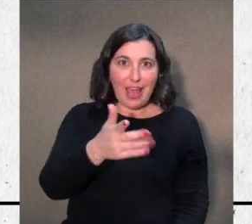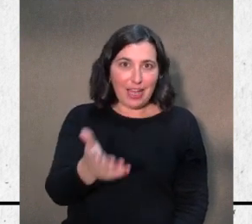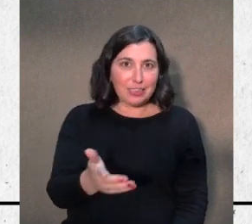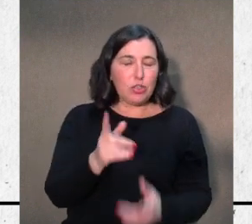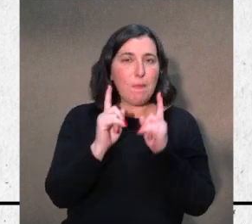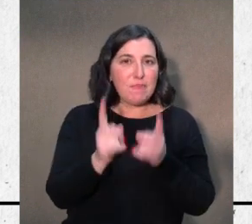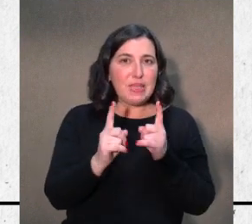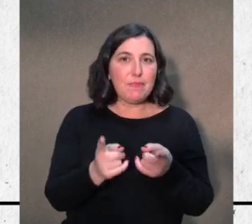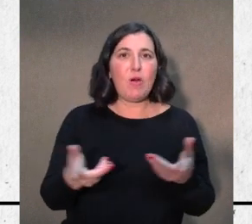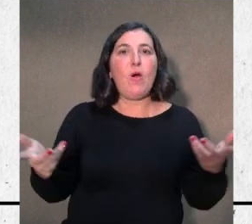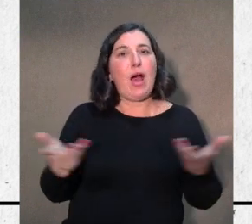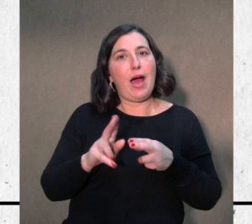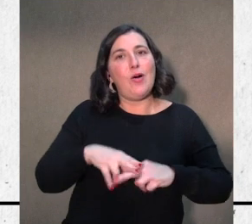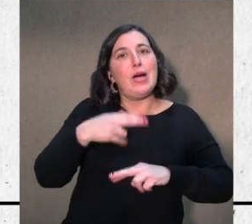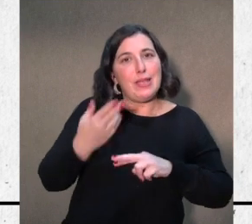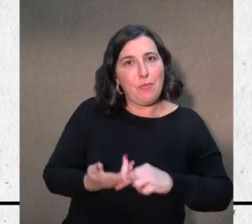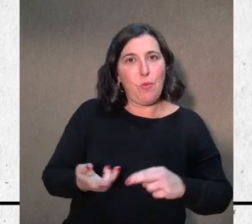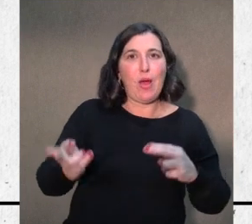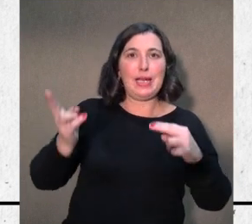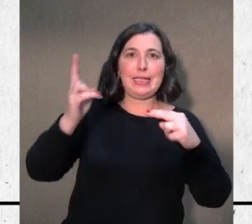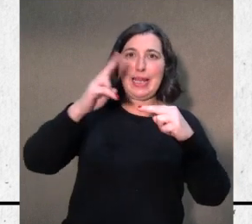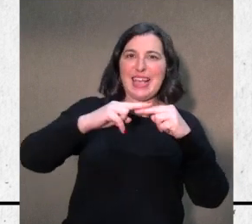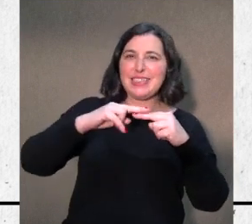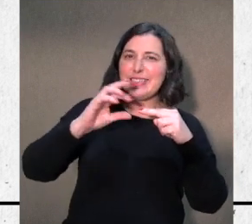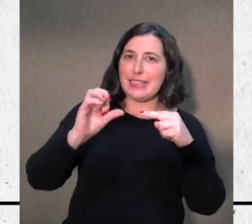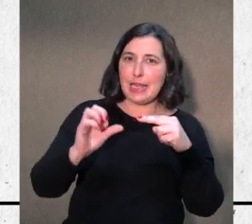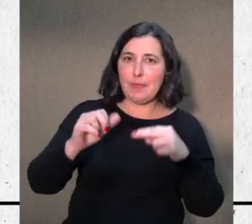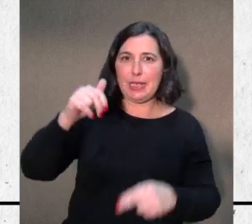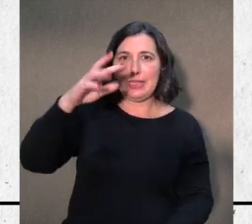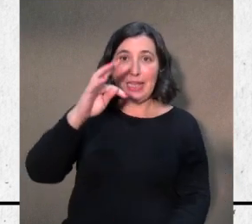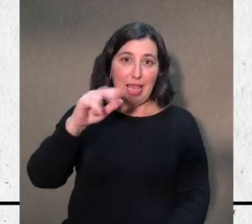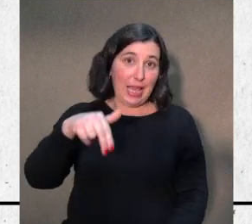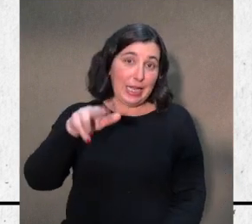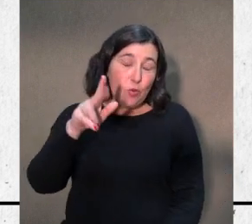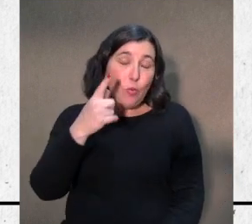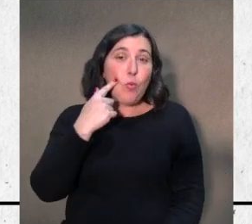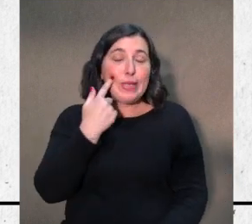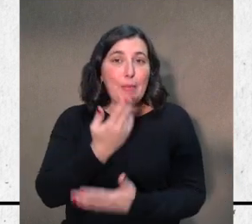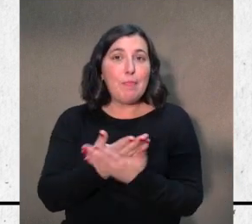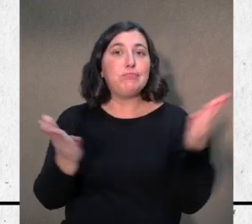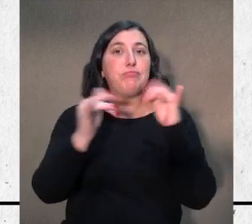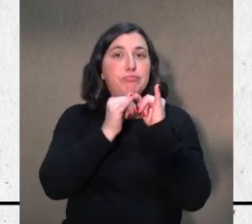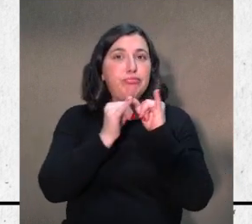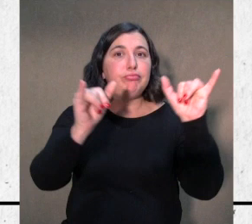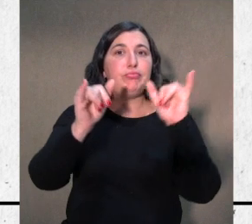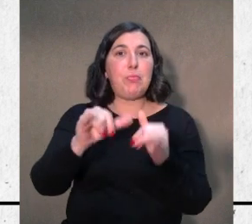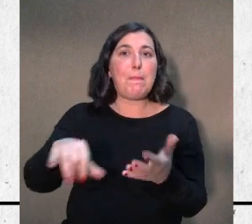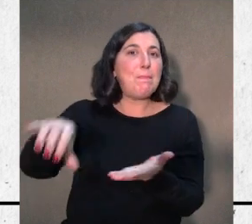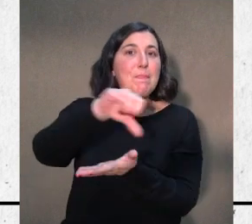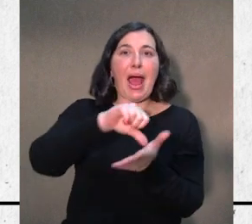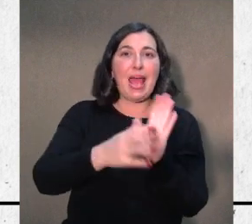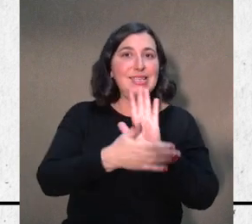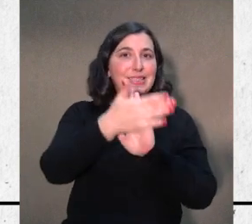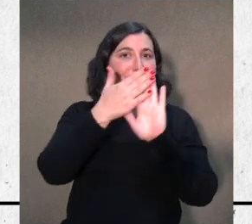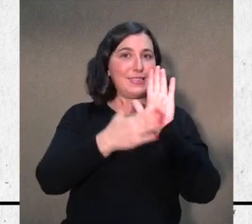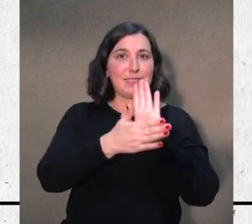aparte que llegaba a todo el país, en directo. Eso uh-huh. es algo que realmente a mí me quedó grabado de toda esa etapa de la infancia. O sea,